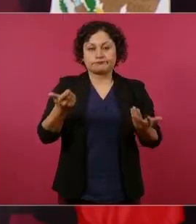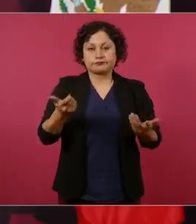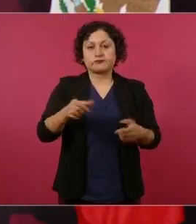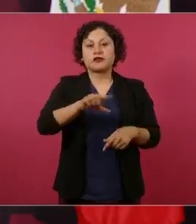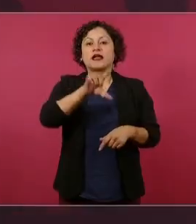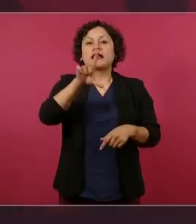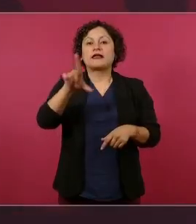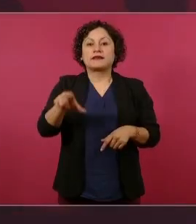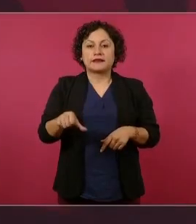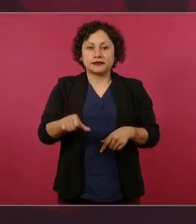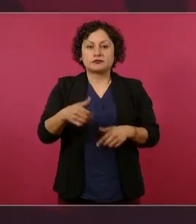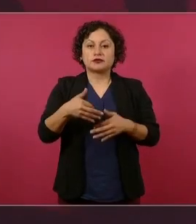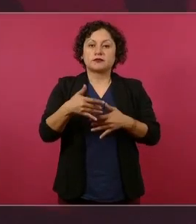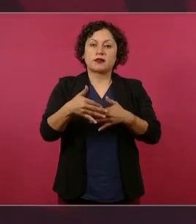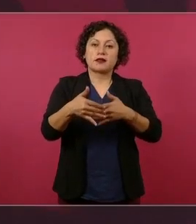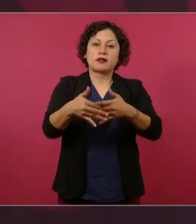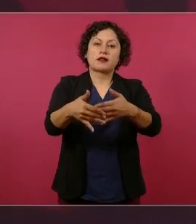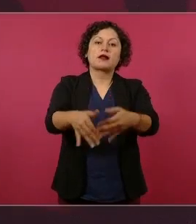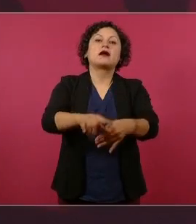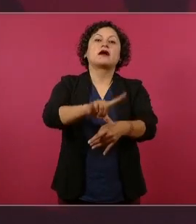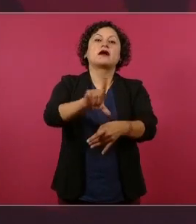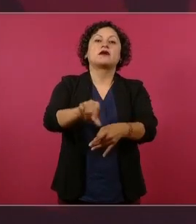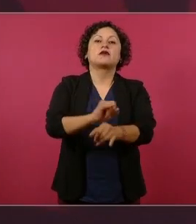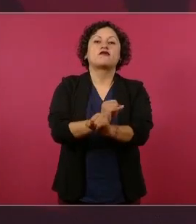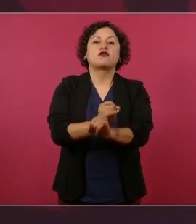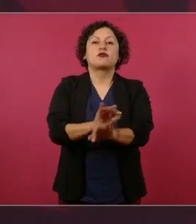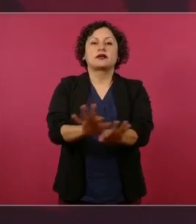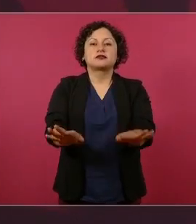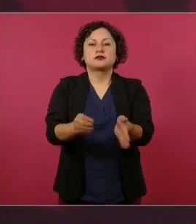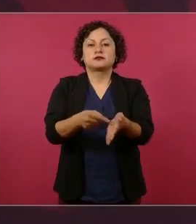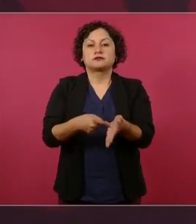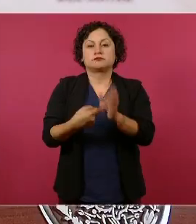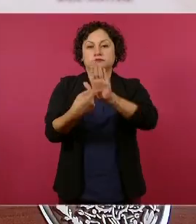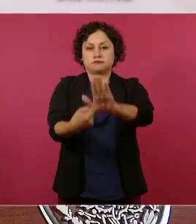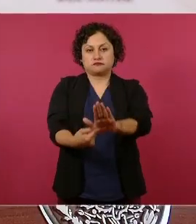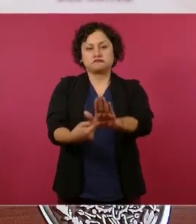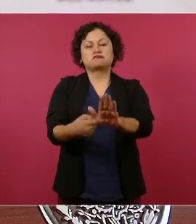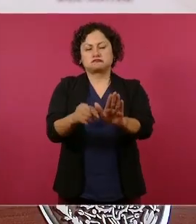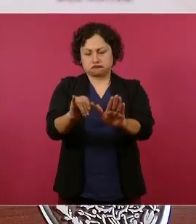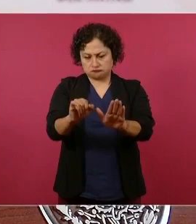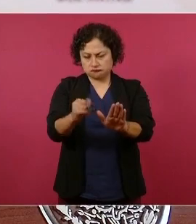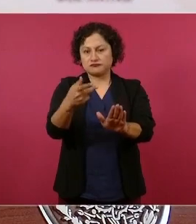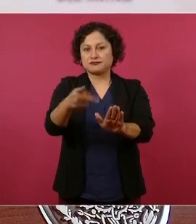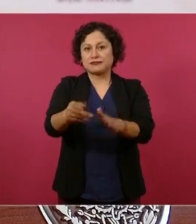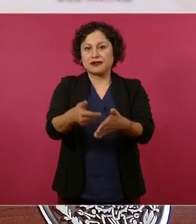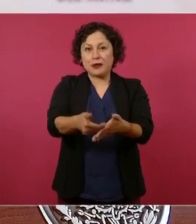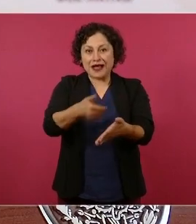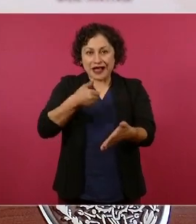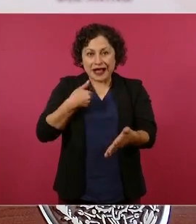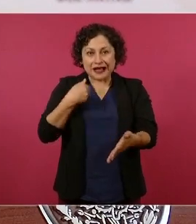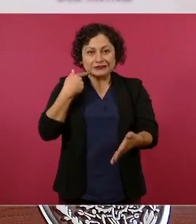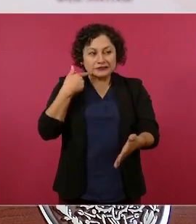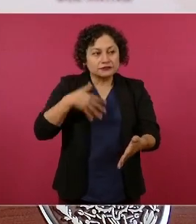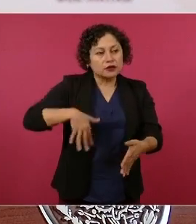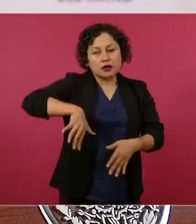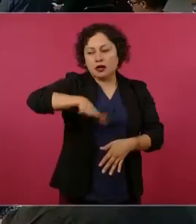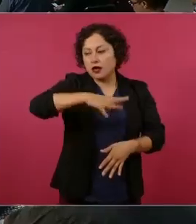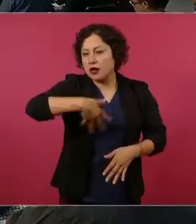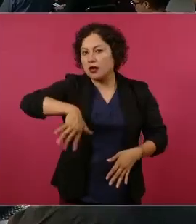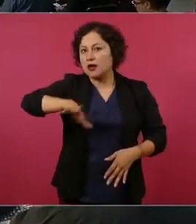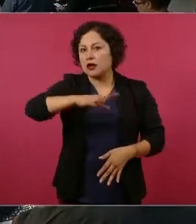vamos a presentar un reporte, pero lo que quisiéramos es encontrarlos. Todo